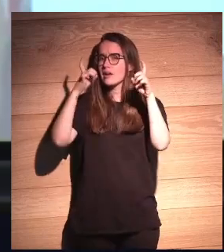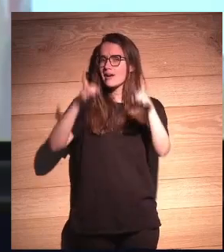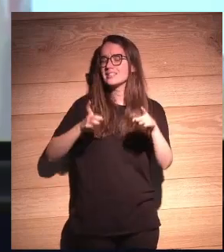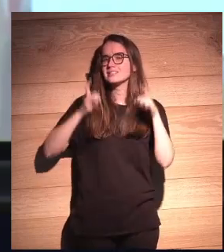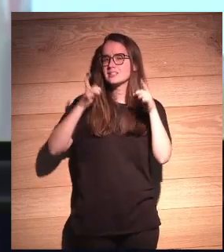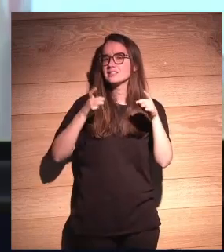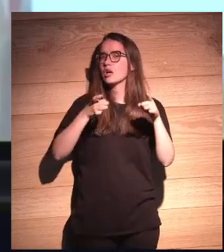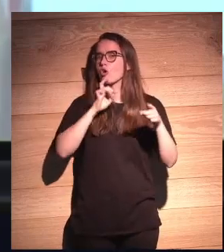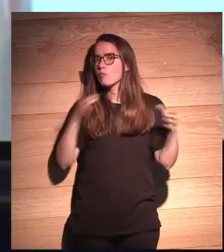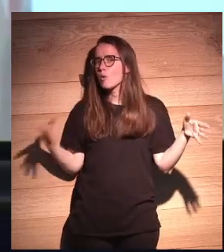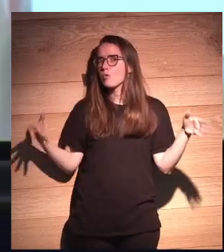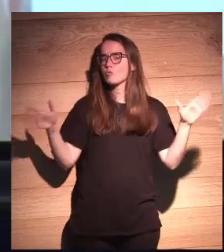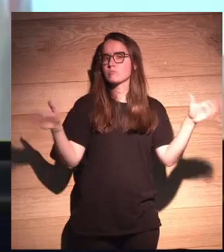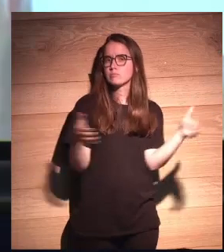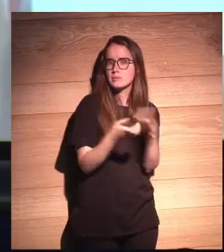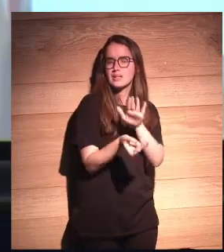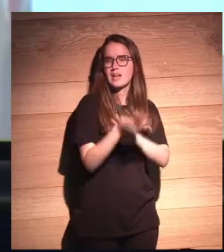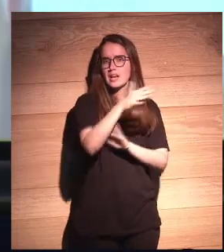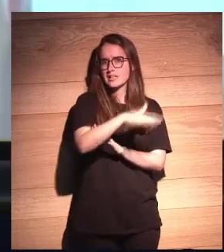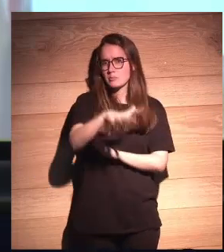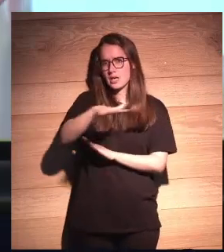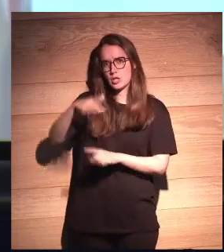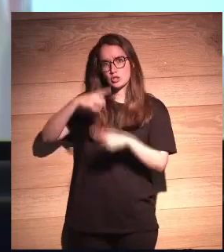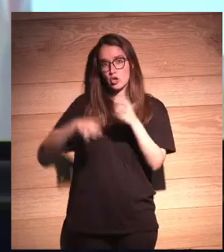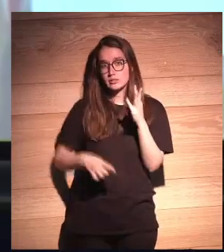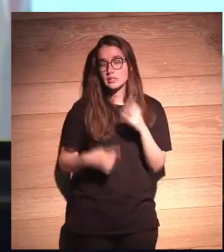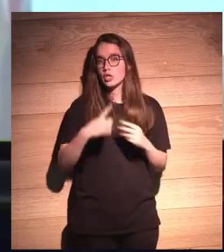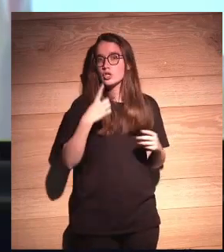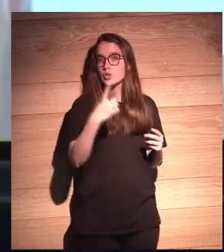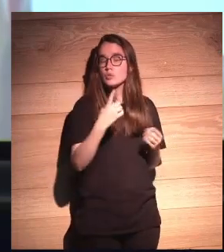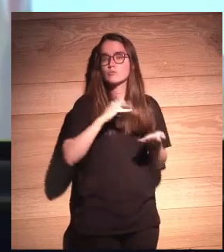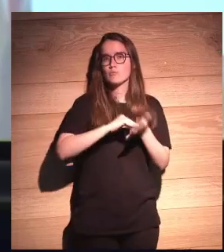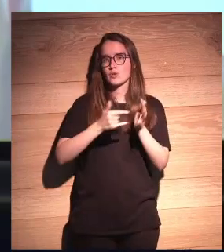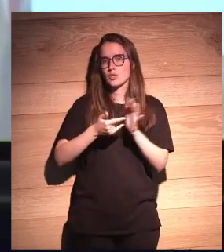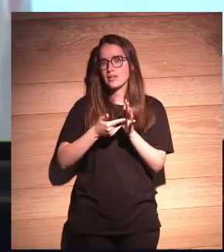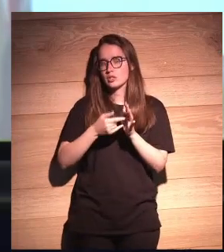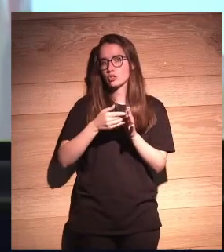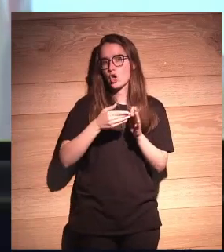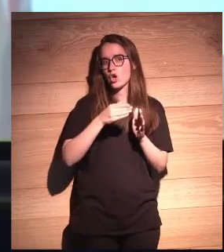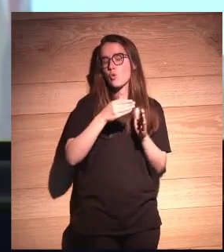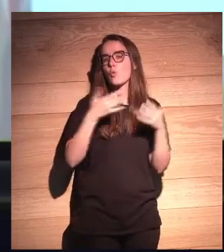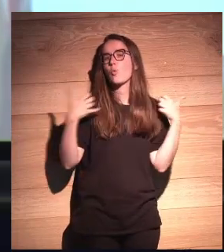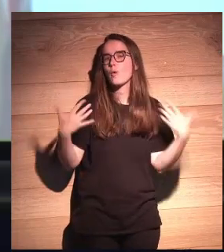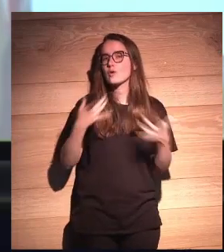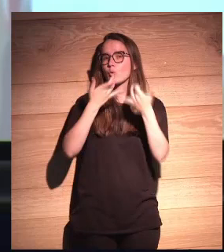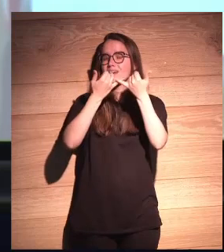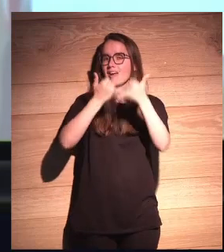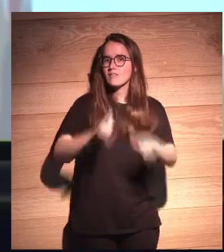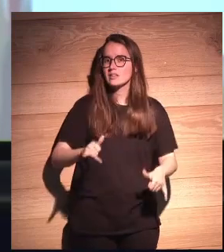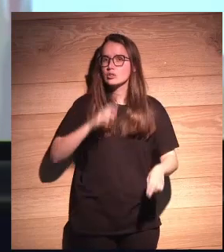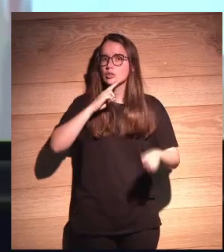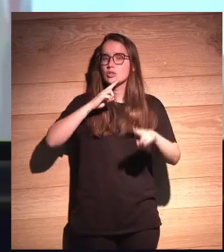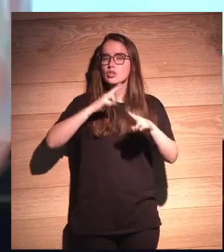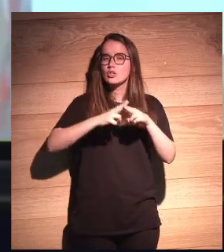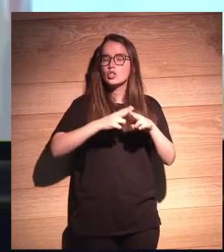como juntarse y crear espacios y cosas, y uno de los proyectos que tiene el clúster es un evento que llaman